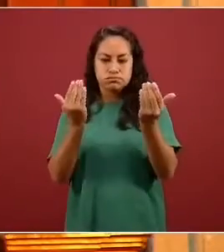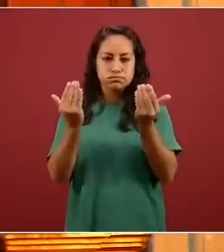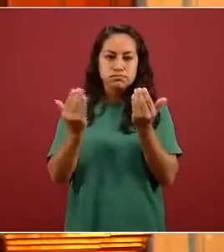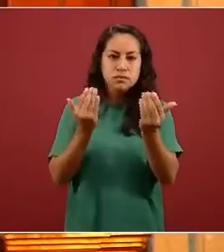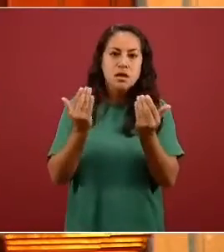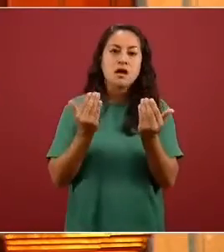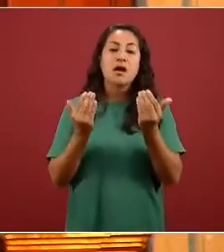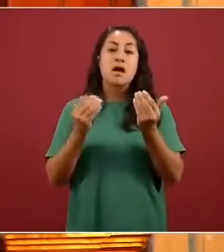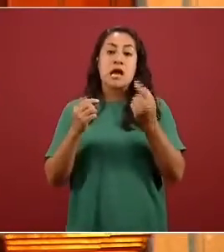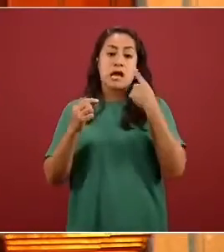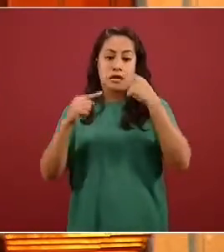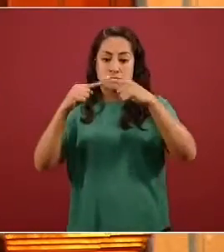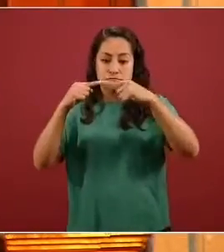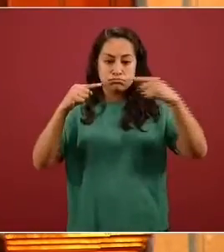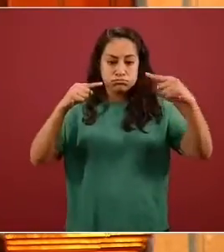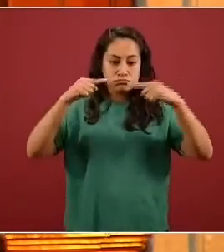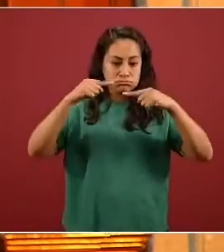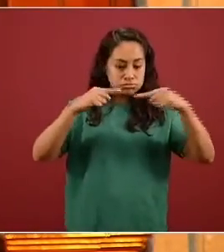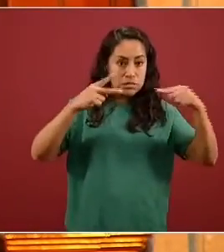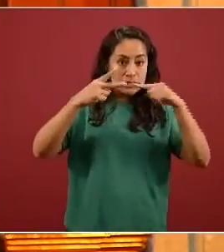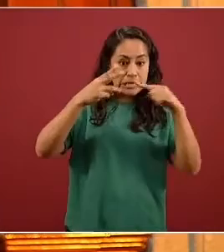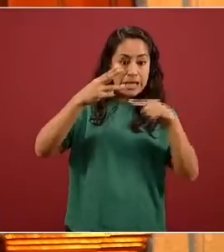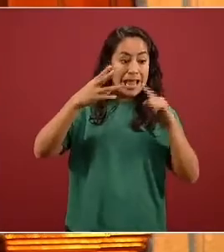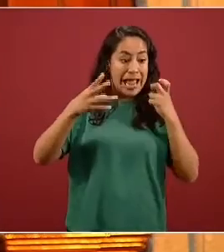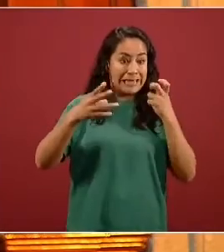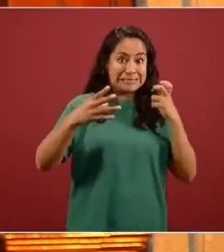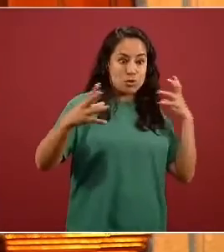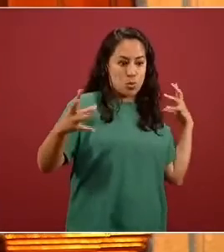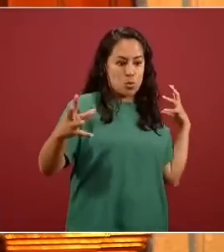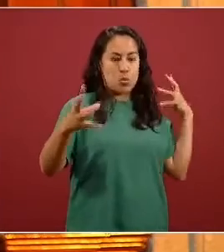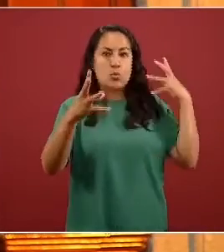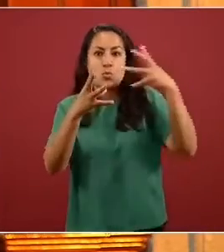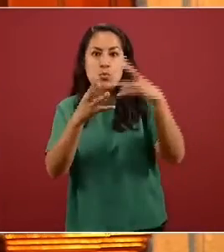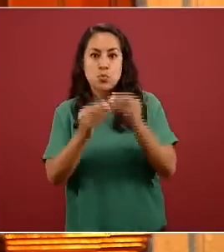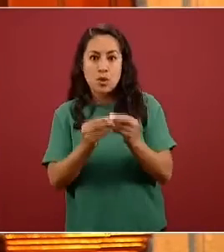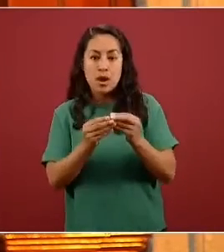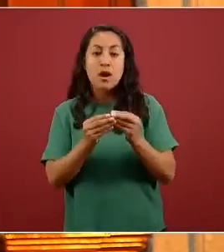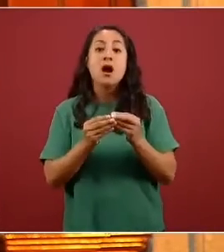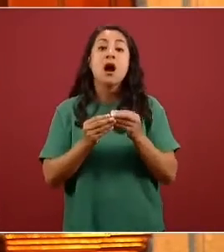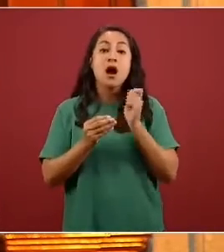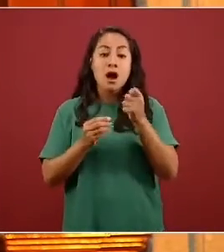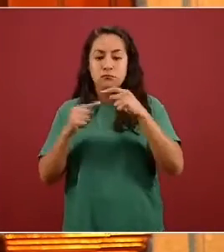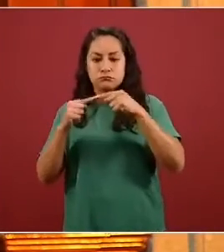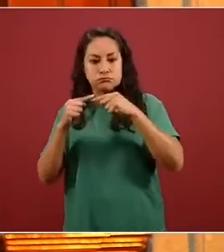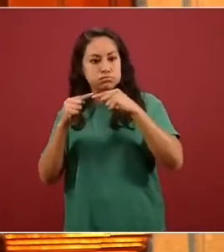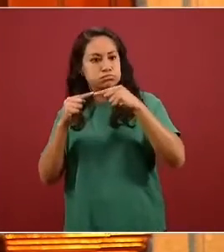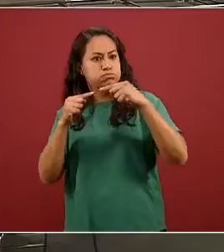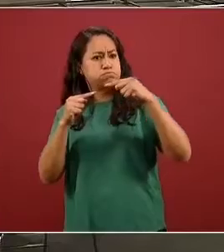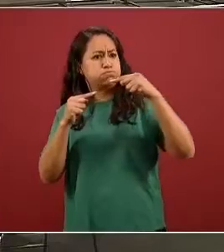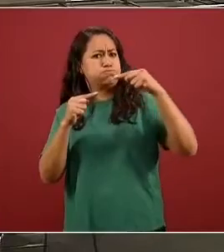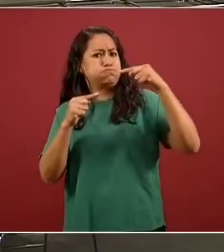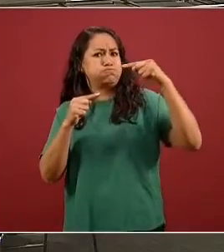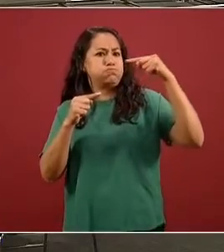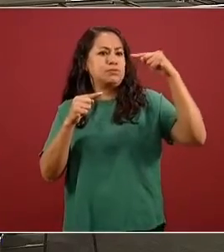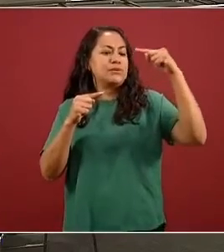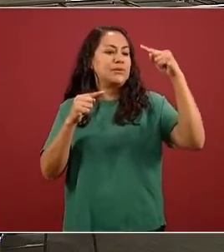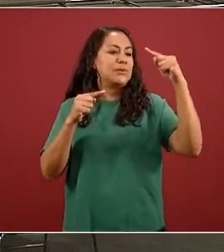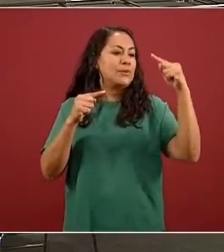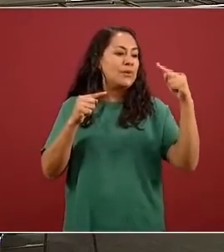caso son casos acumulados. La primera es la curva más alta, que precisamente concentra todos los